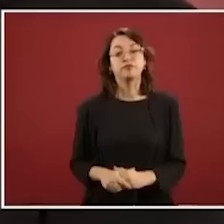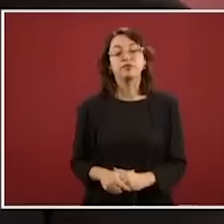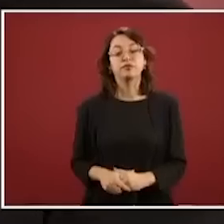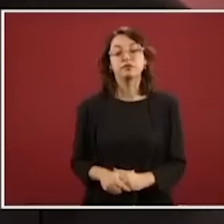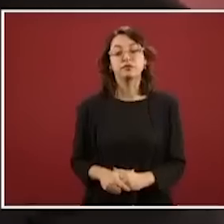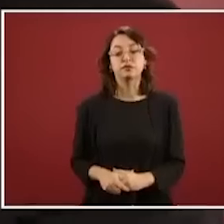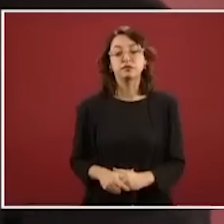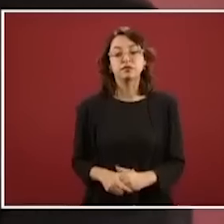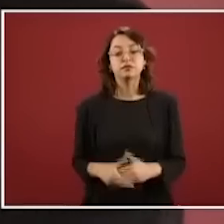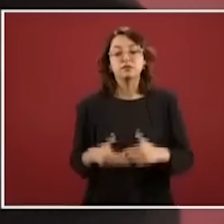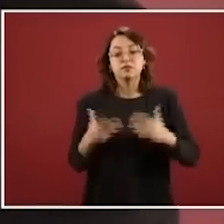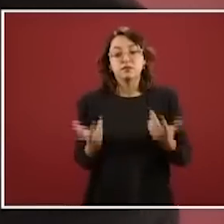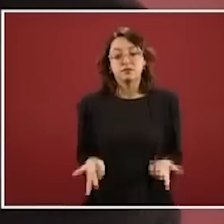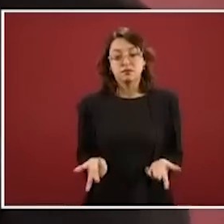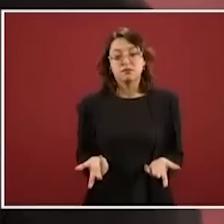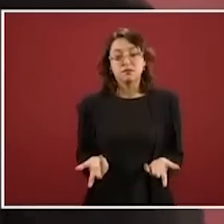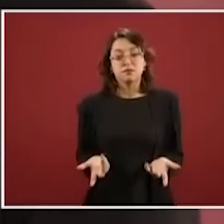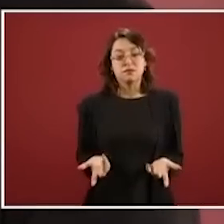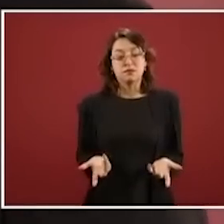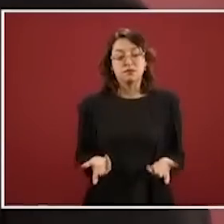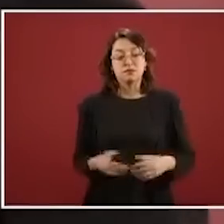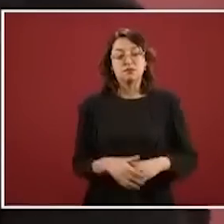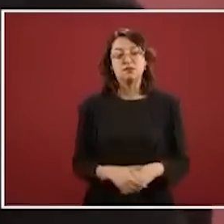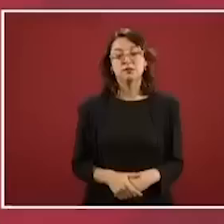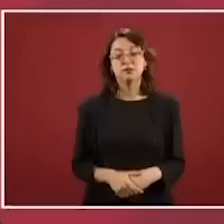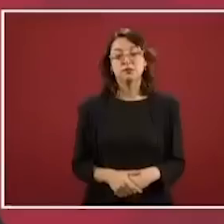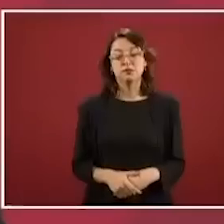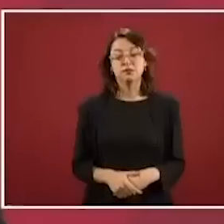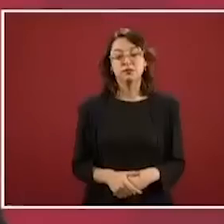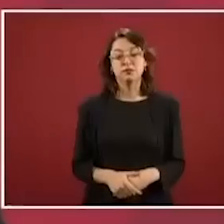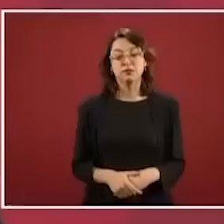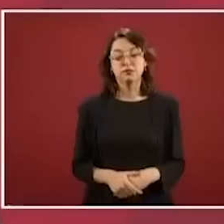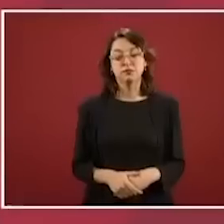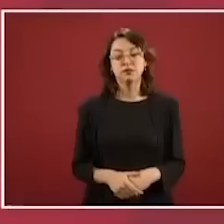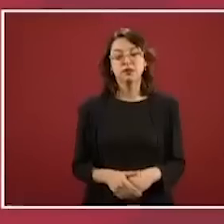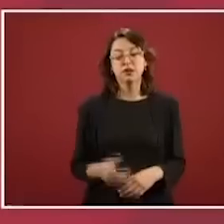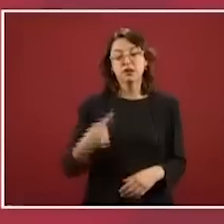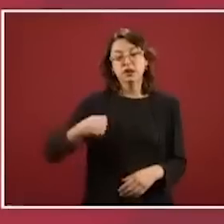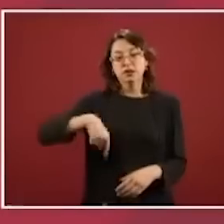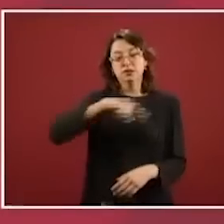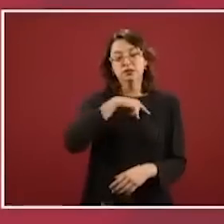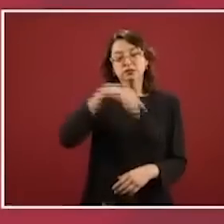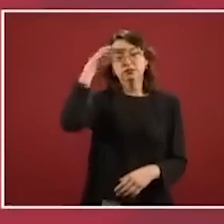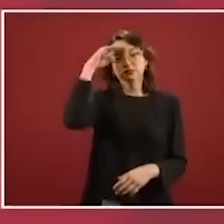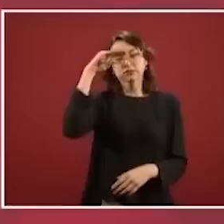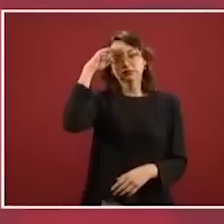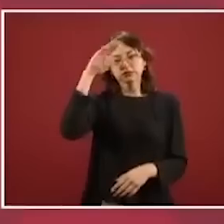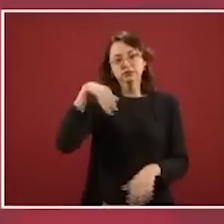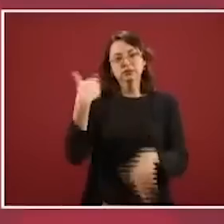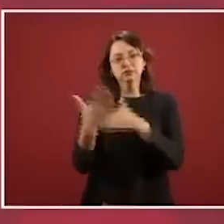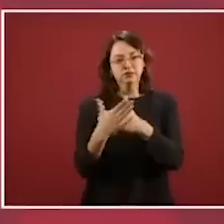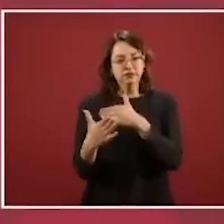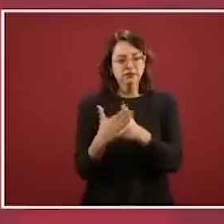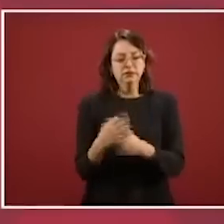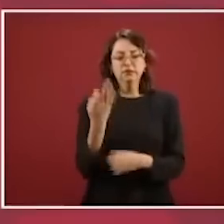Y entonces, en consecuencia, nosotros lo tenemos previsto para el periodo